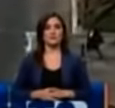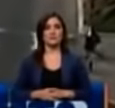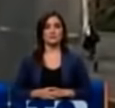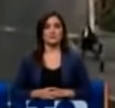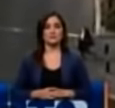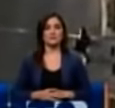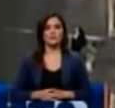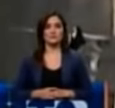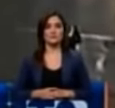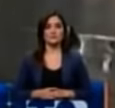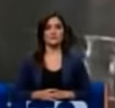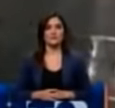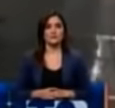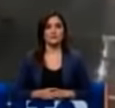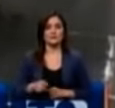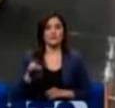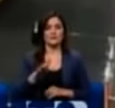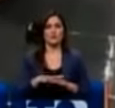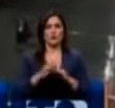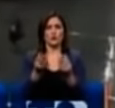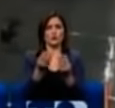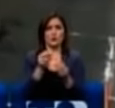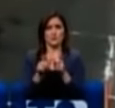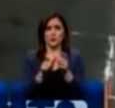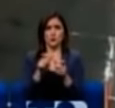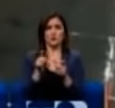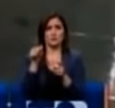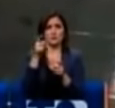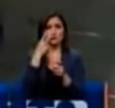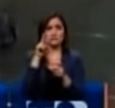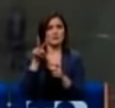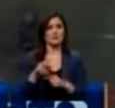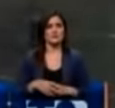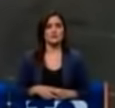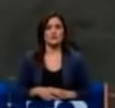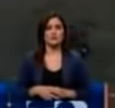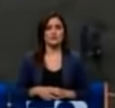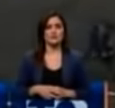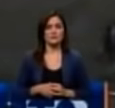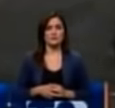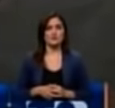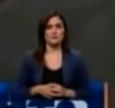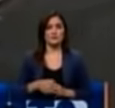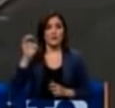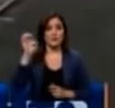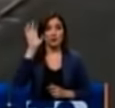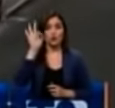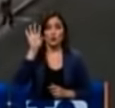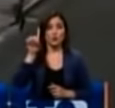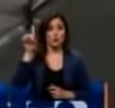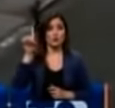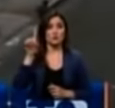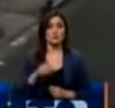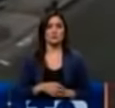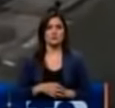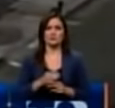hay una, al parecer, una aglomeración de gente por esta zona. No sé si nos pueden ponchar al Q911 para pedirle a la